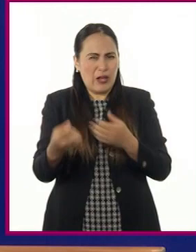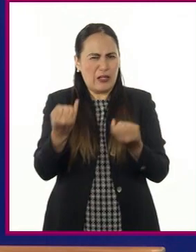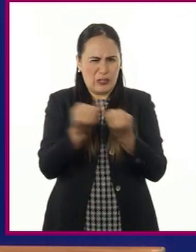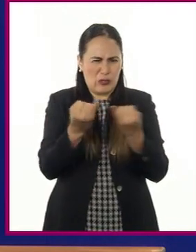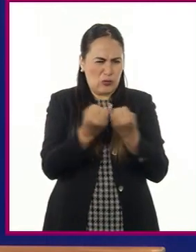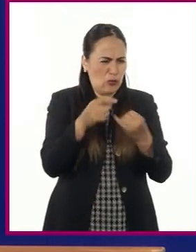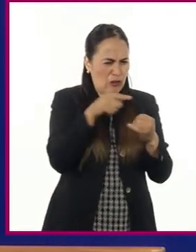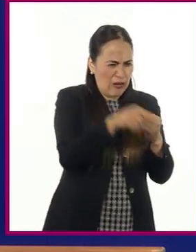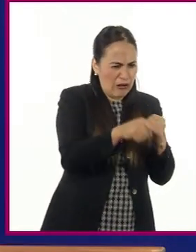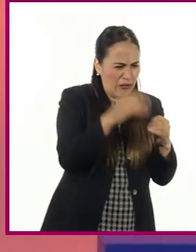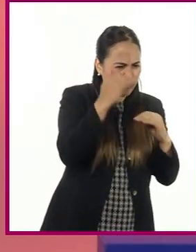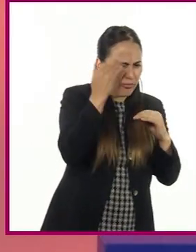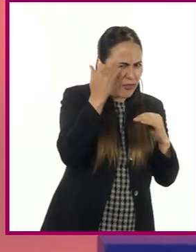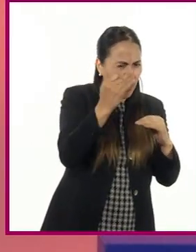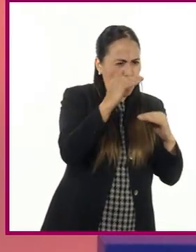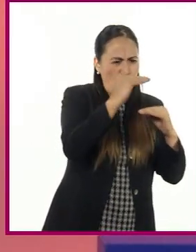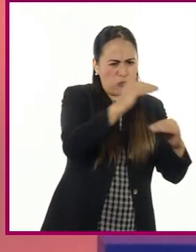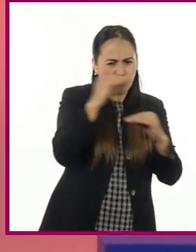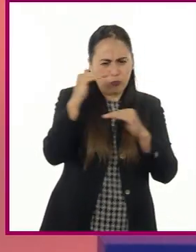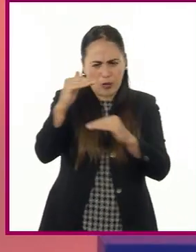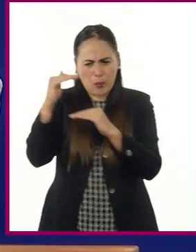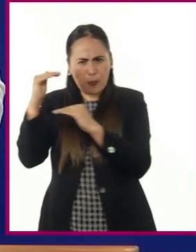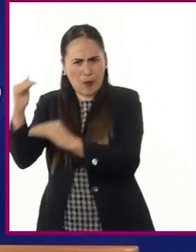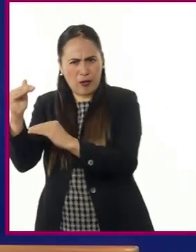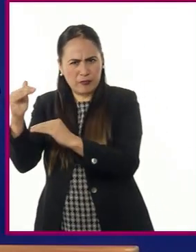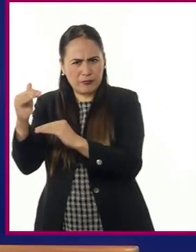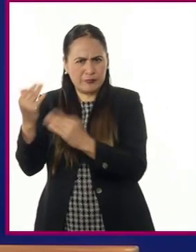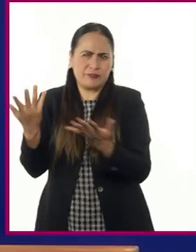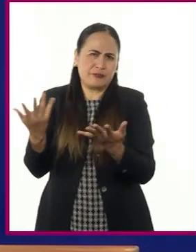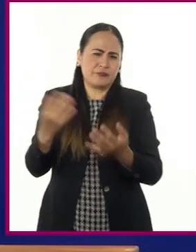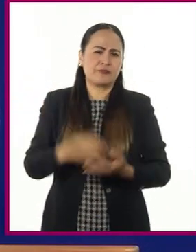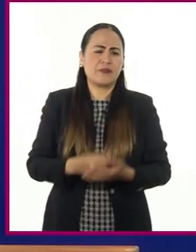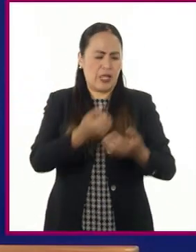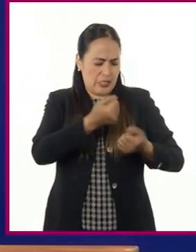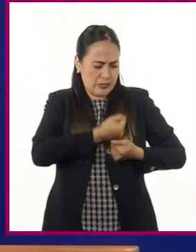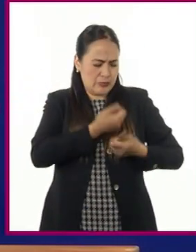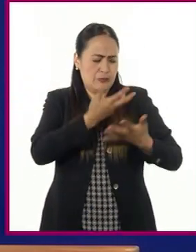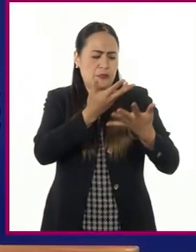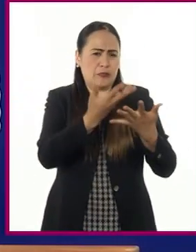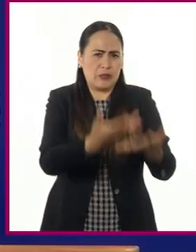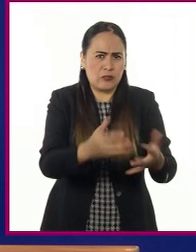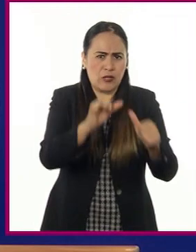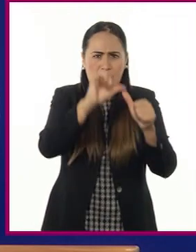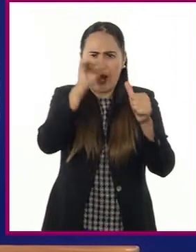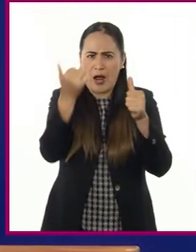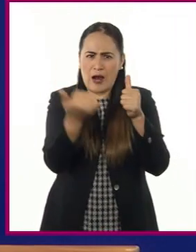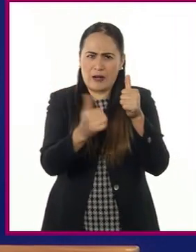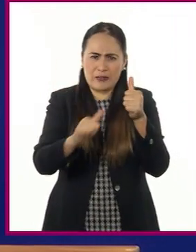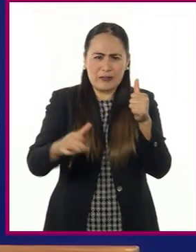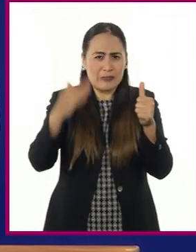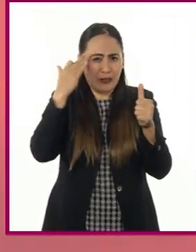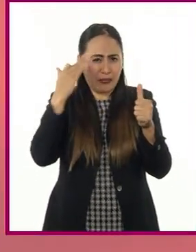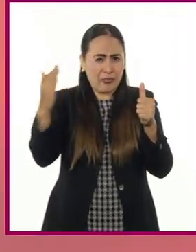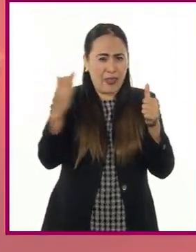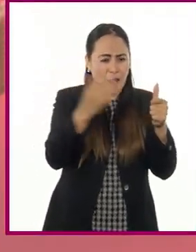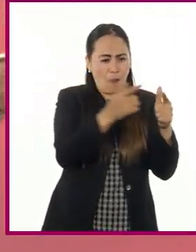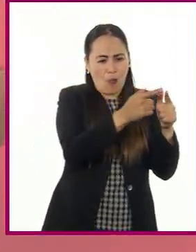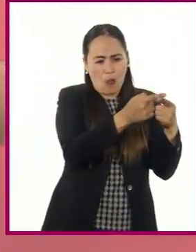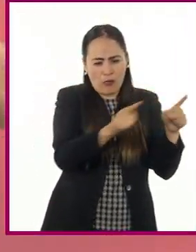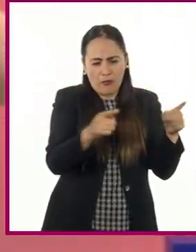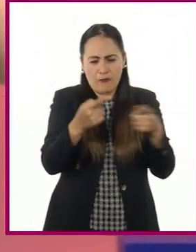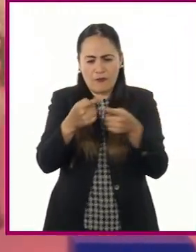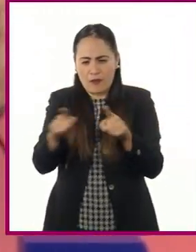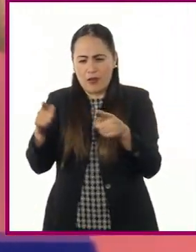diferentes corrientes literarias? Es decir, en las expresiones artísticas de diferentes épocas.